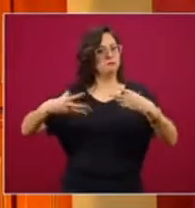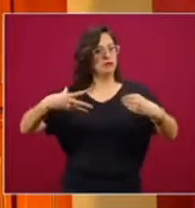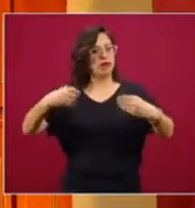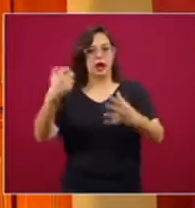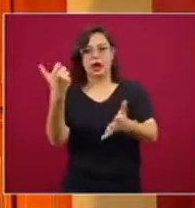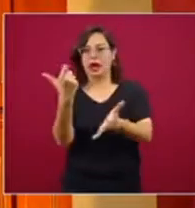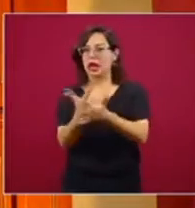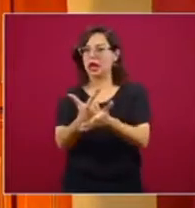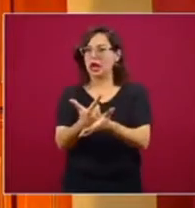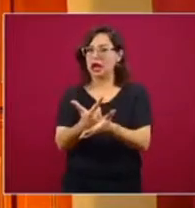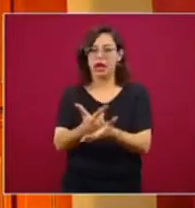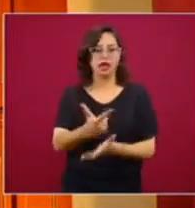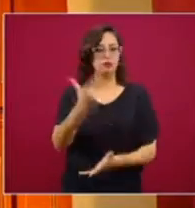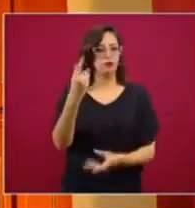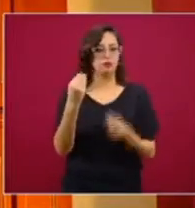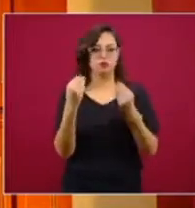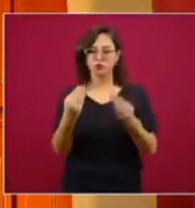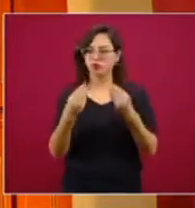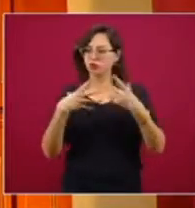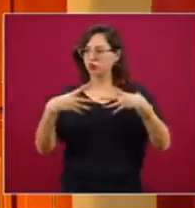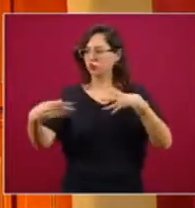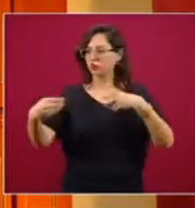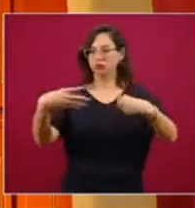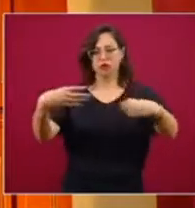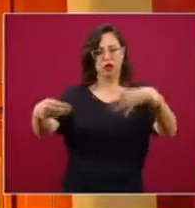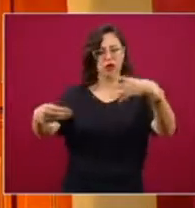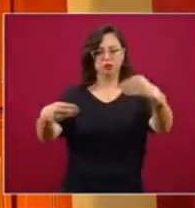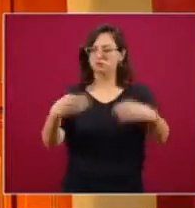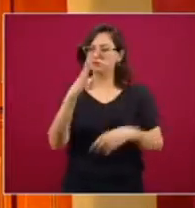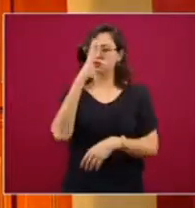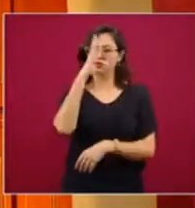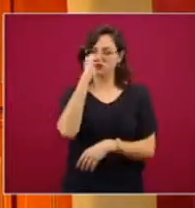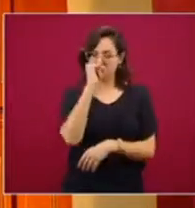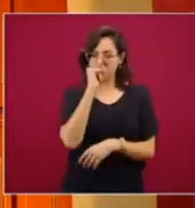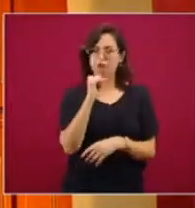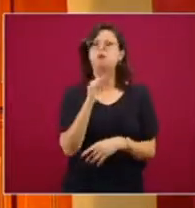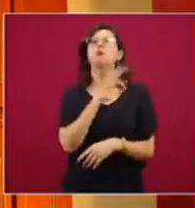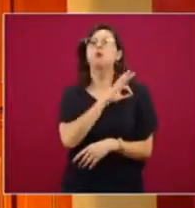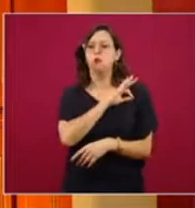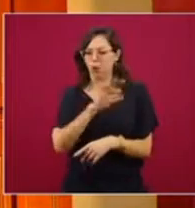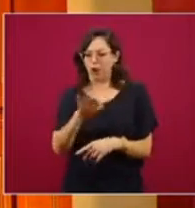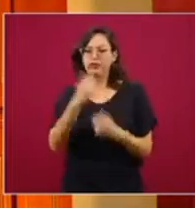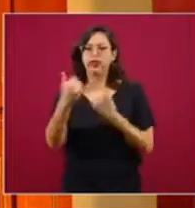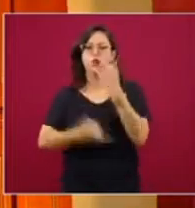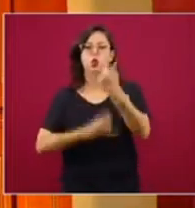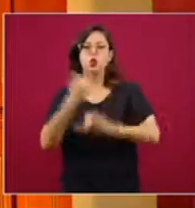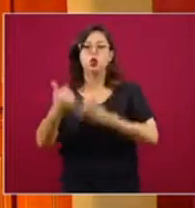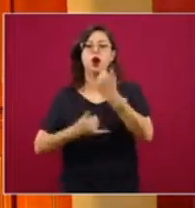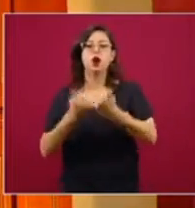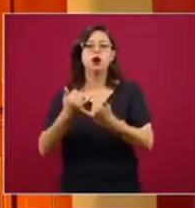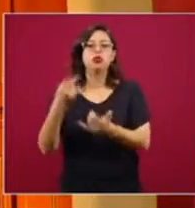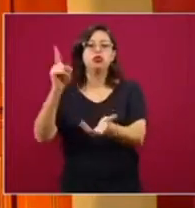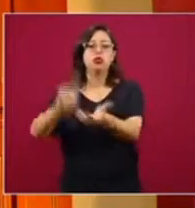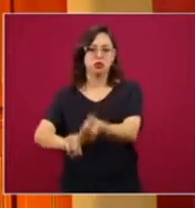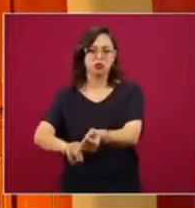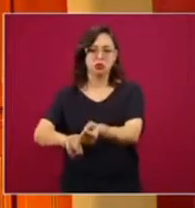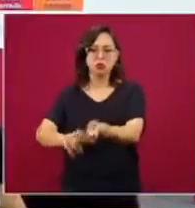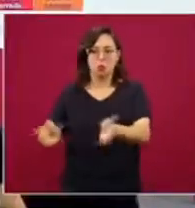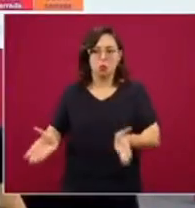riesgo de una gran cantidad de contagios. Pueden, sin embargo, abrir, y ya lo empezaron a hacer, a puertas